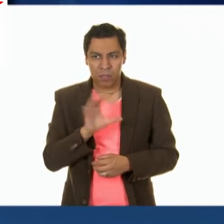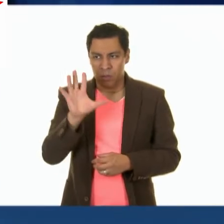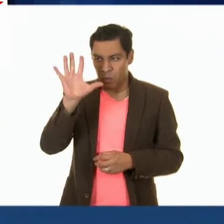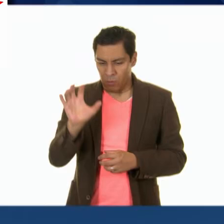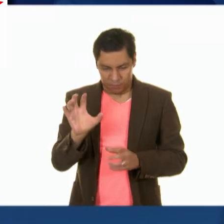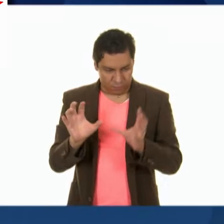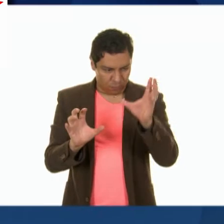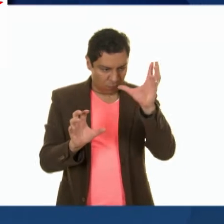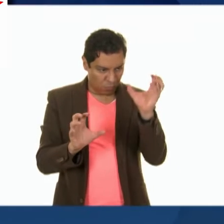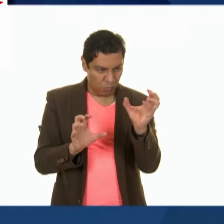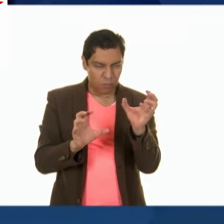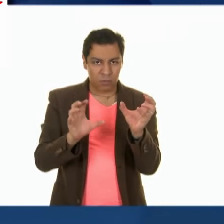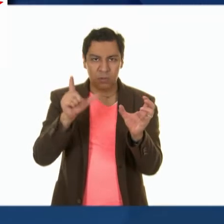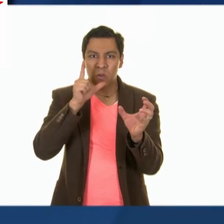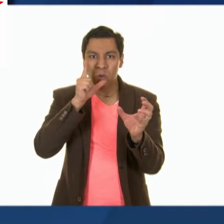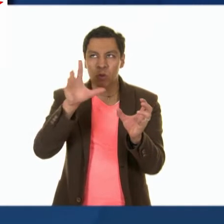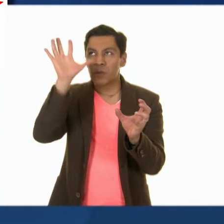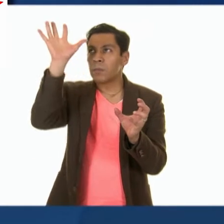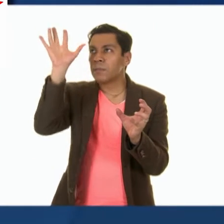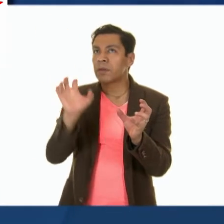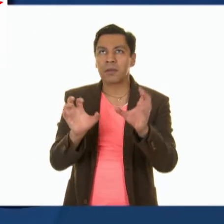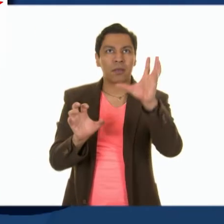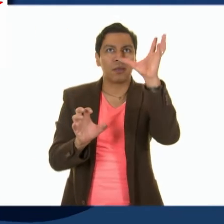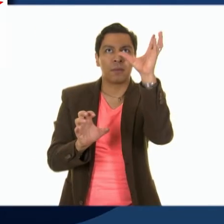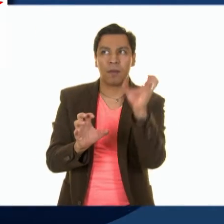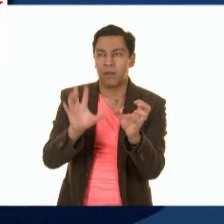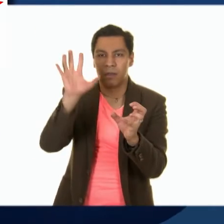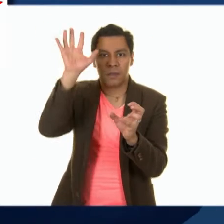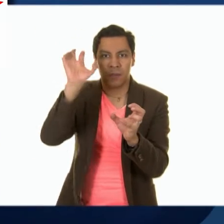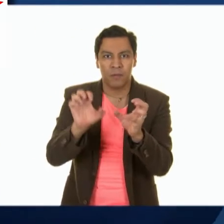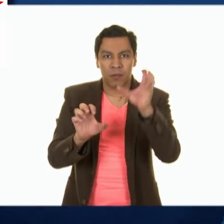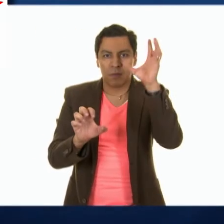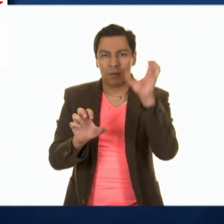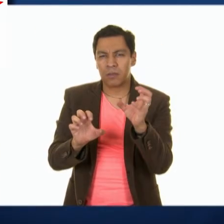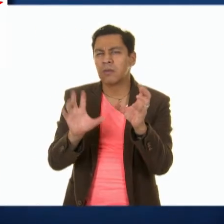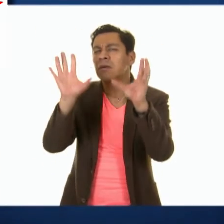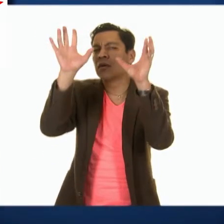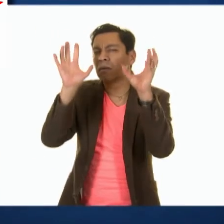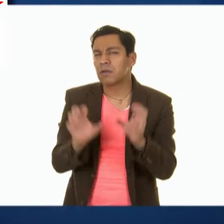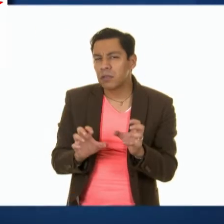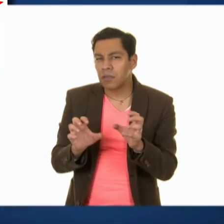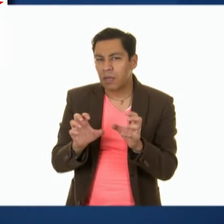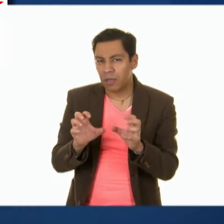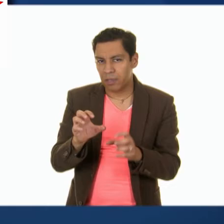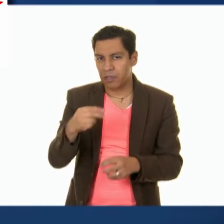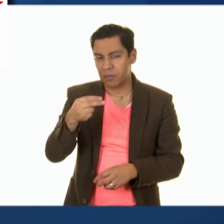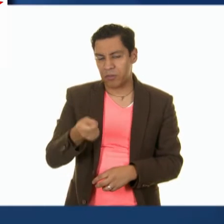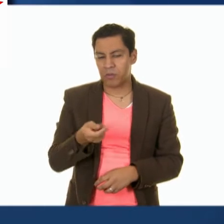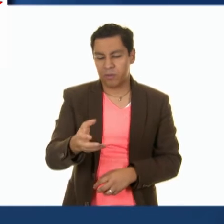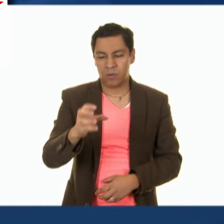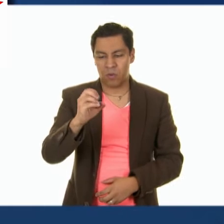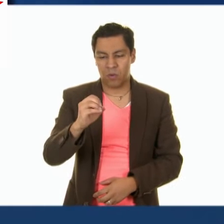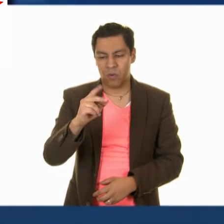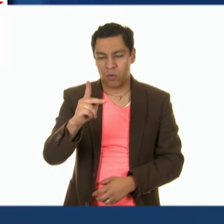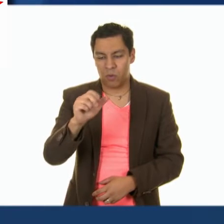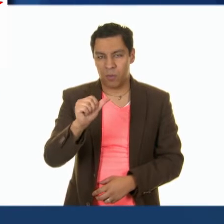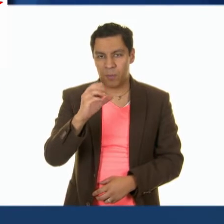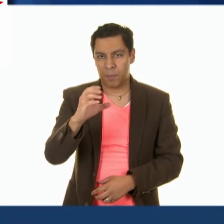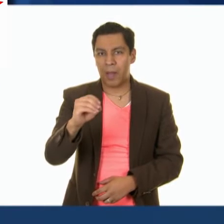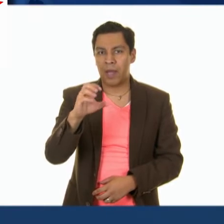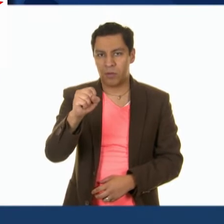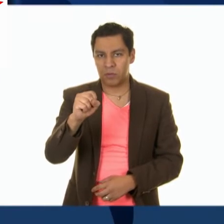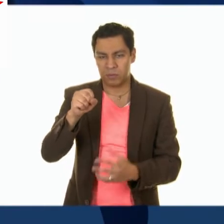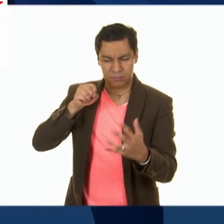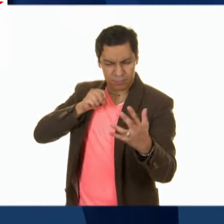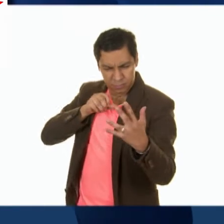frecuencias. Aquellos que absorben en todo el rango de la luz visible son llamados materiales opacos. Mientras que si dejan pasar dicho